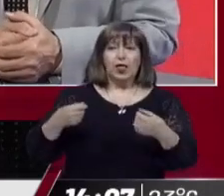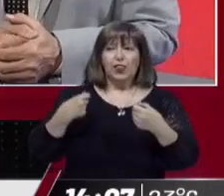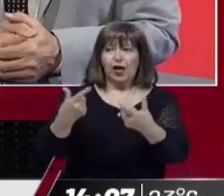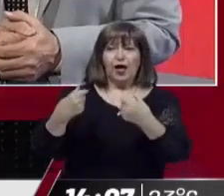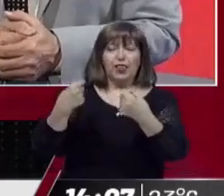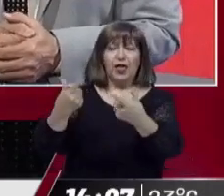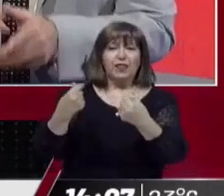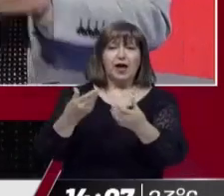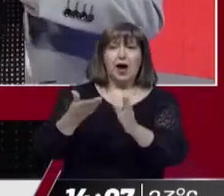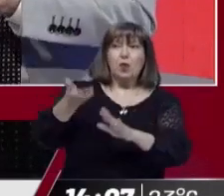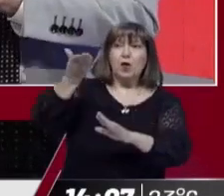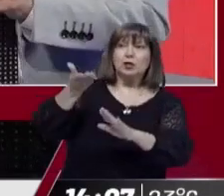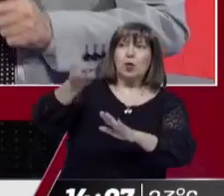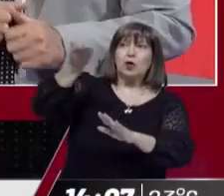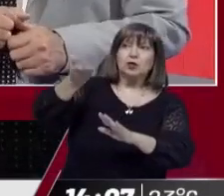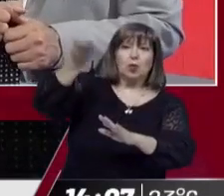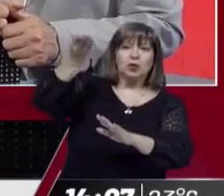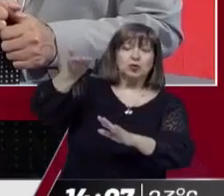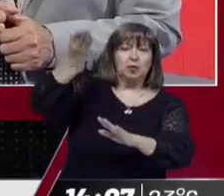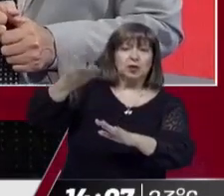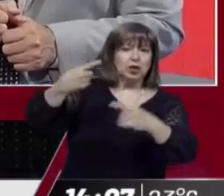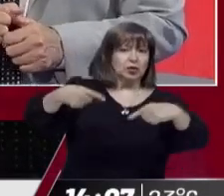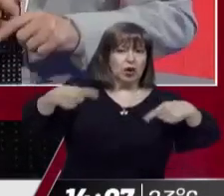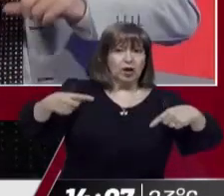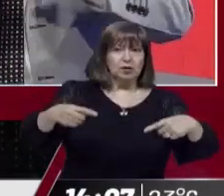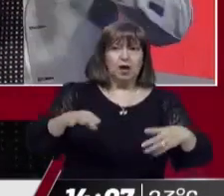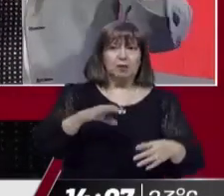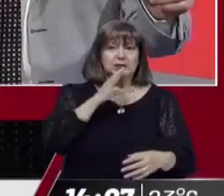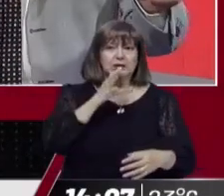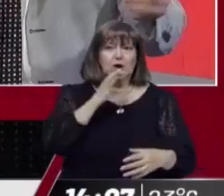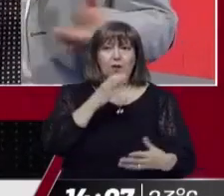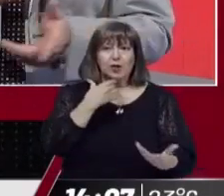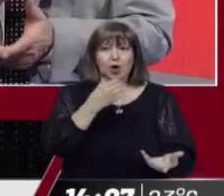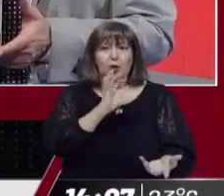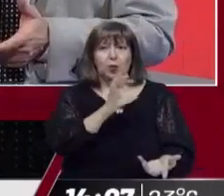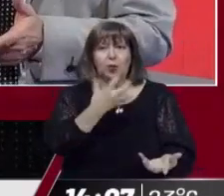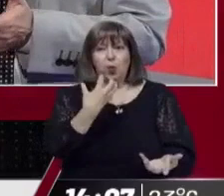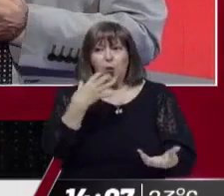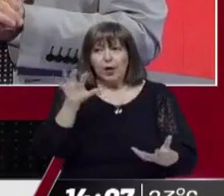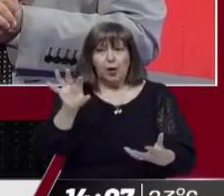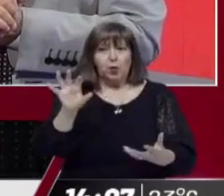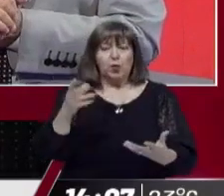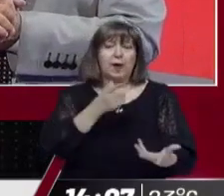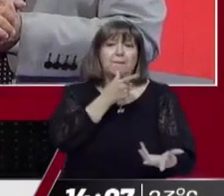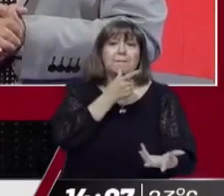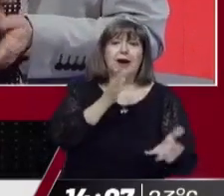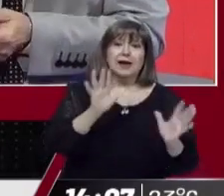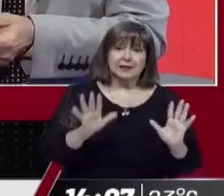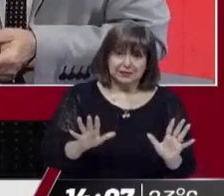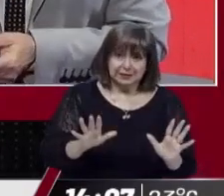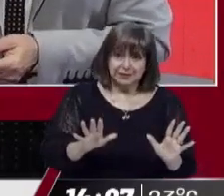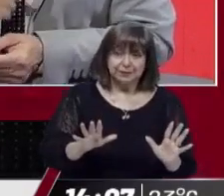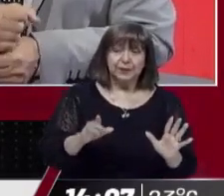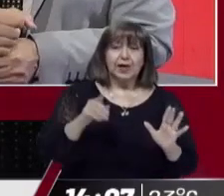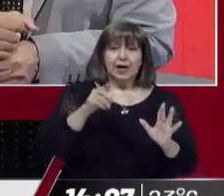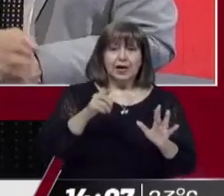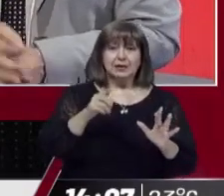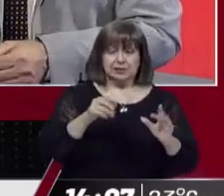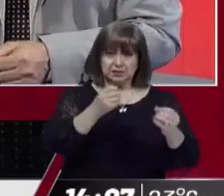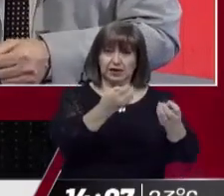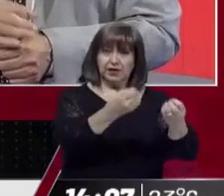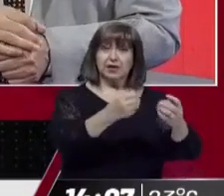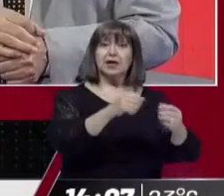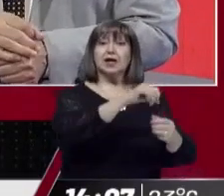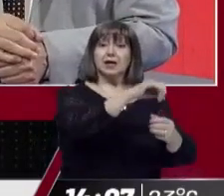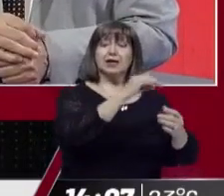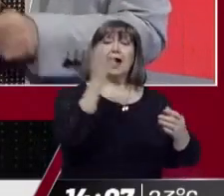plata. Para ciertas cosas parece que sí. Somos todos iguales ante la ley, bueno, seamos más equitativos también en los incrementos. Que se incrementen, pero